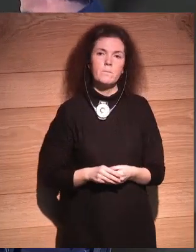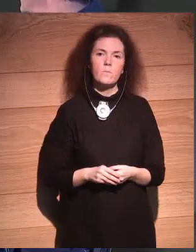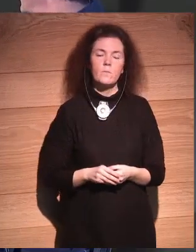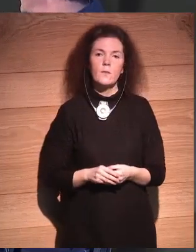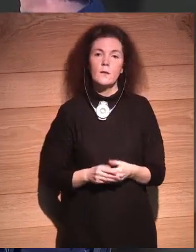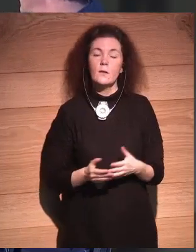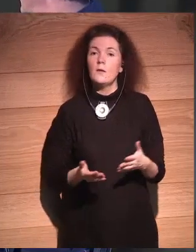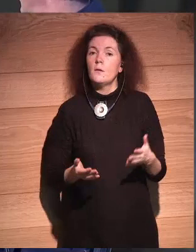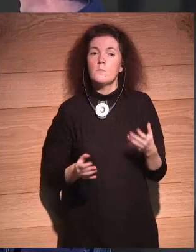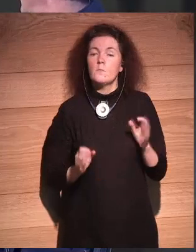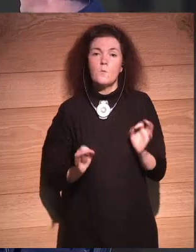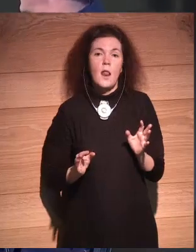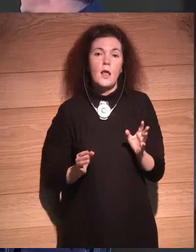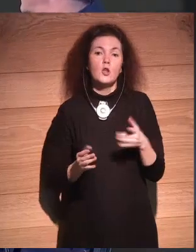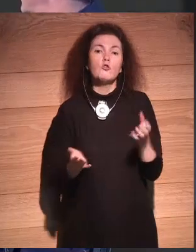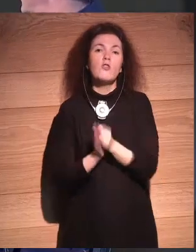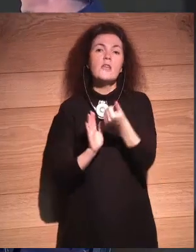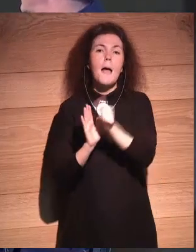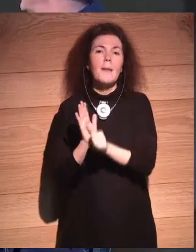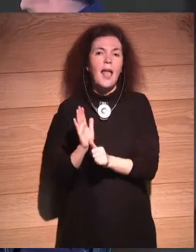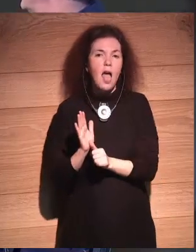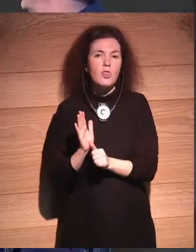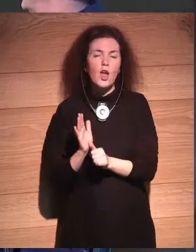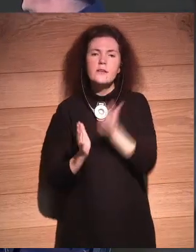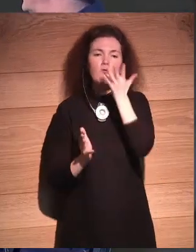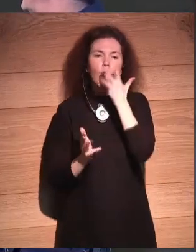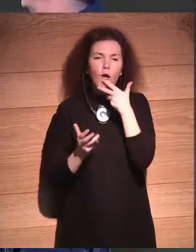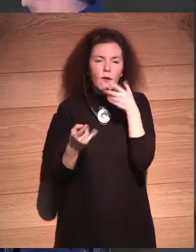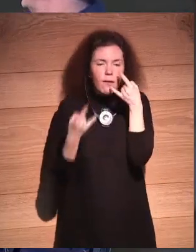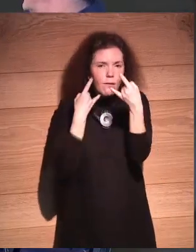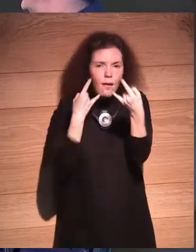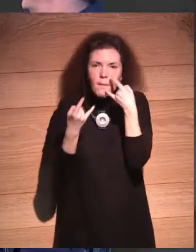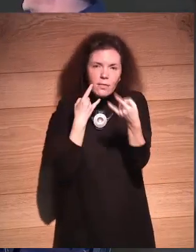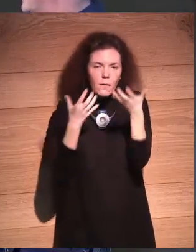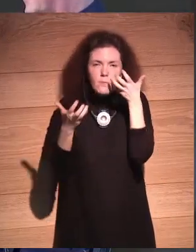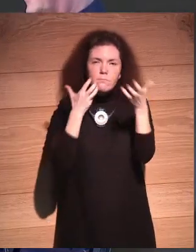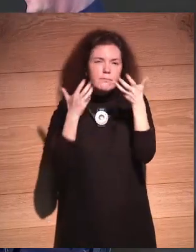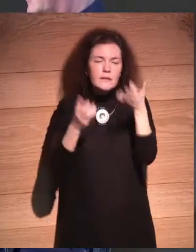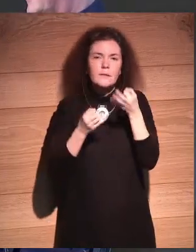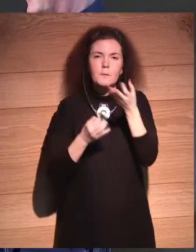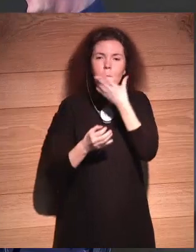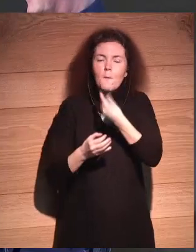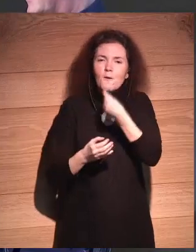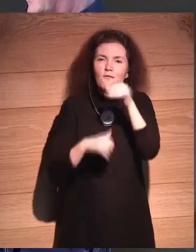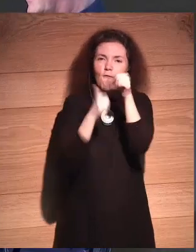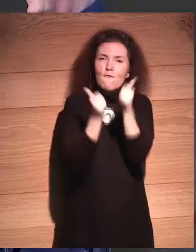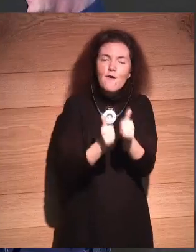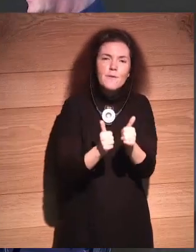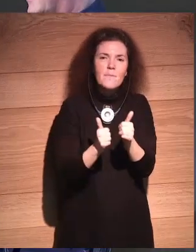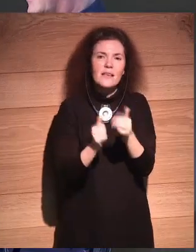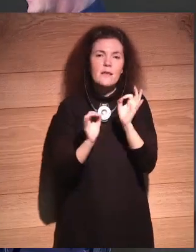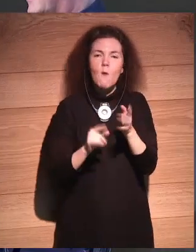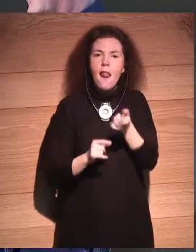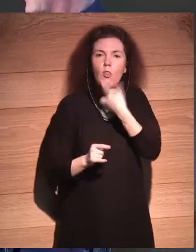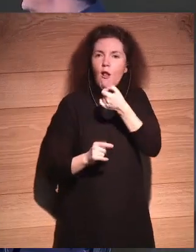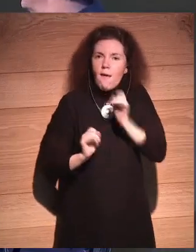Y con todas estas aplicaciones siempre son de colores muy llamativos, son muy bonitas y son como estas,